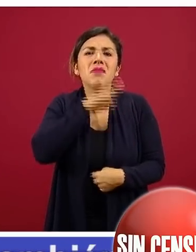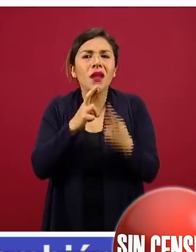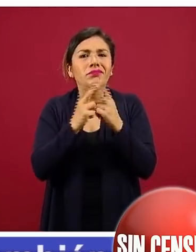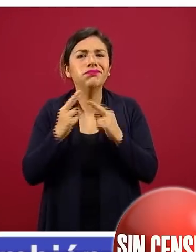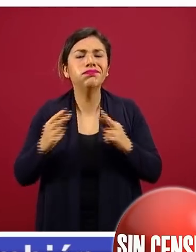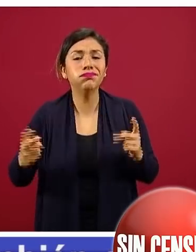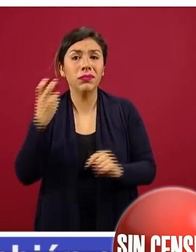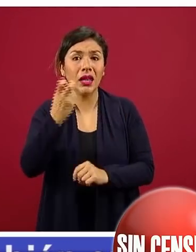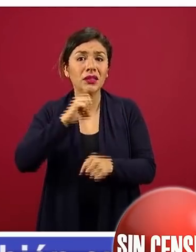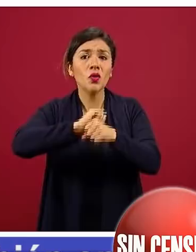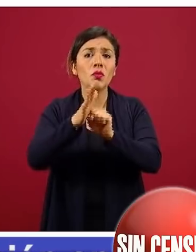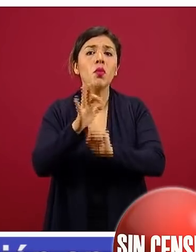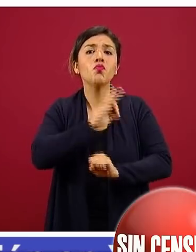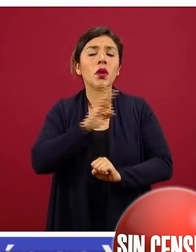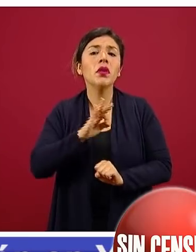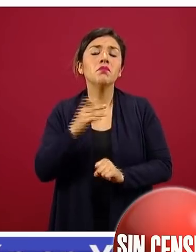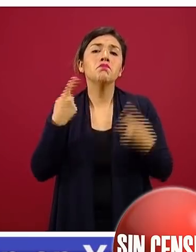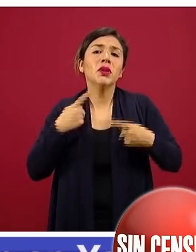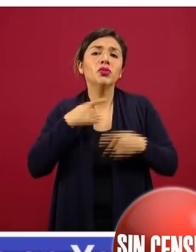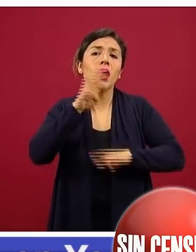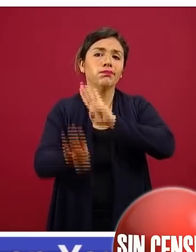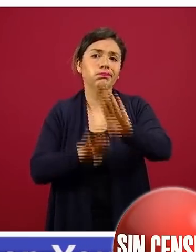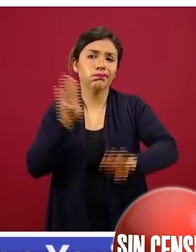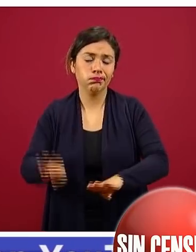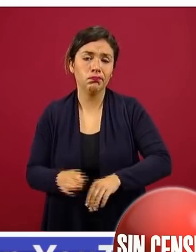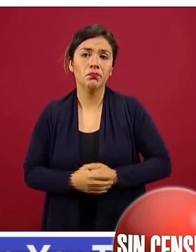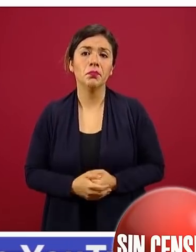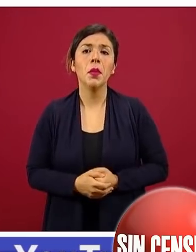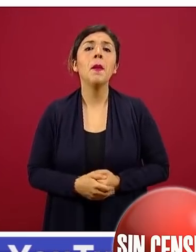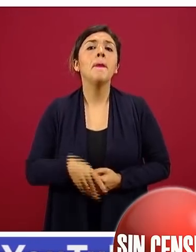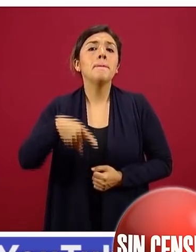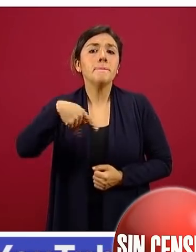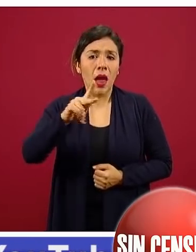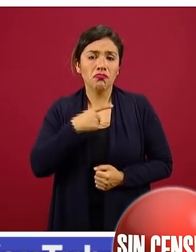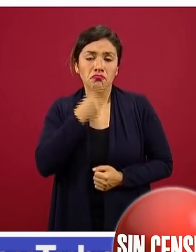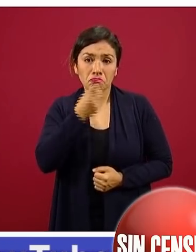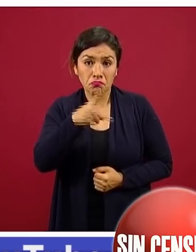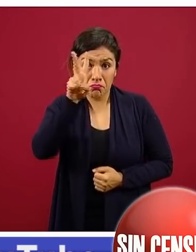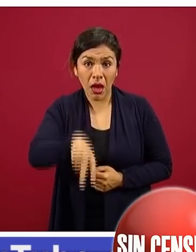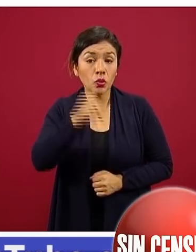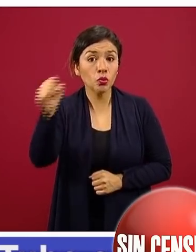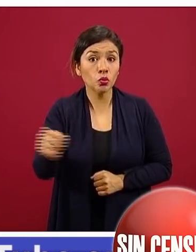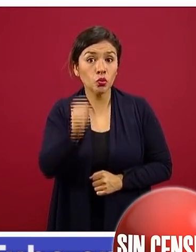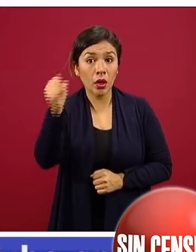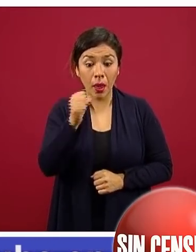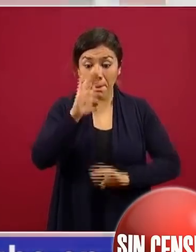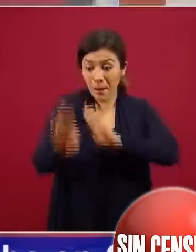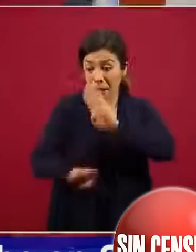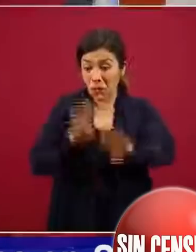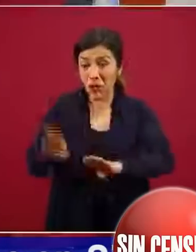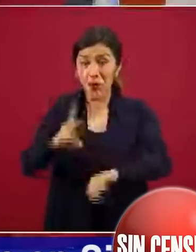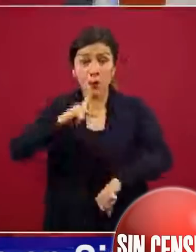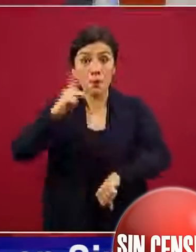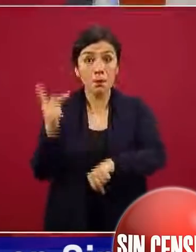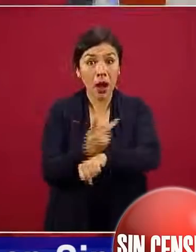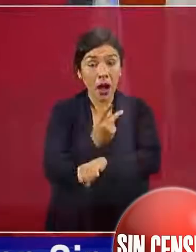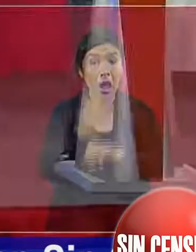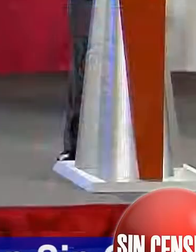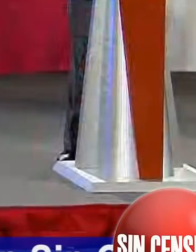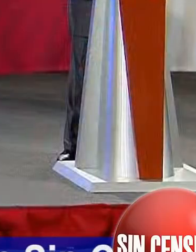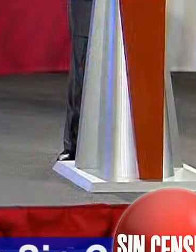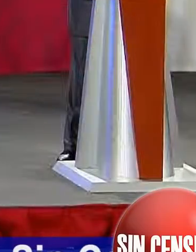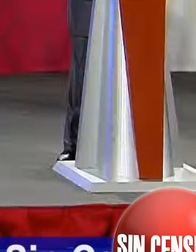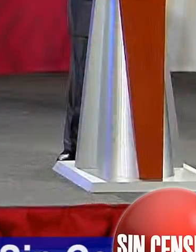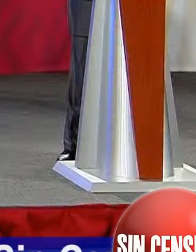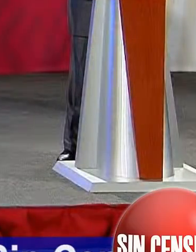COVID puede hacer perder la vida de las personas. Pero insistimos, muy afortunadamente las muertes no han ocurrido porque las